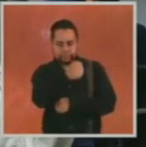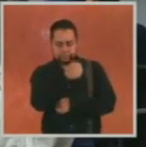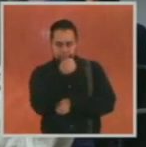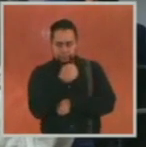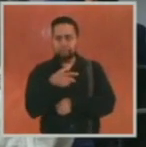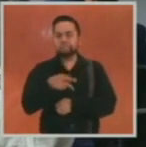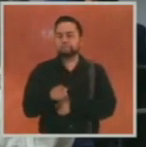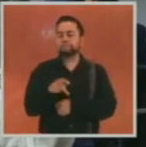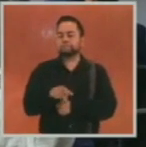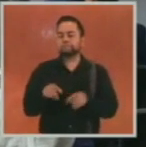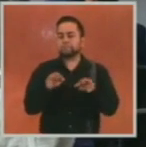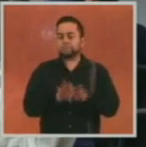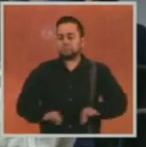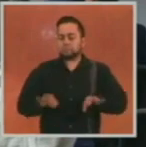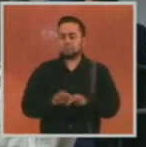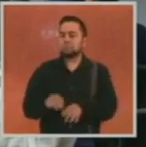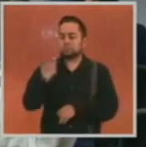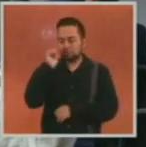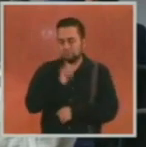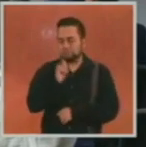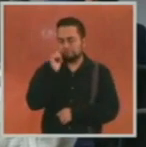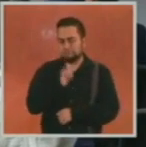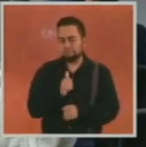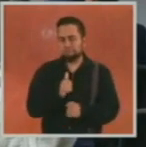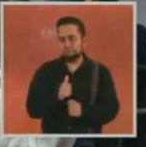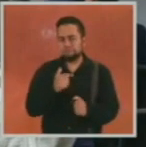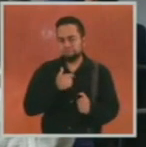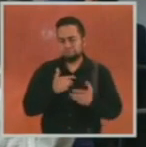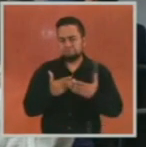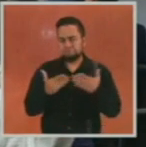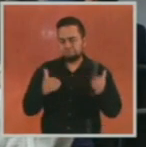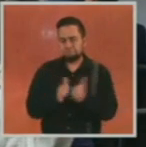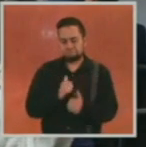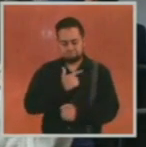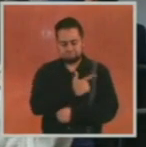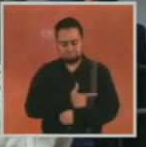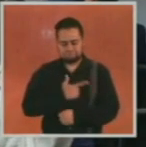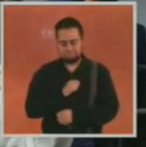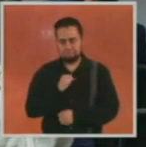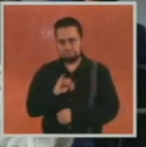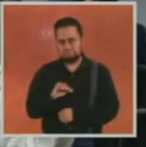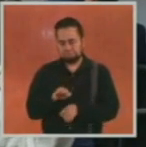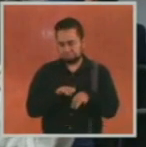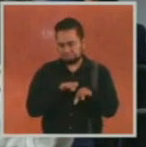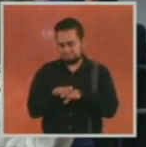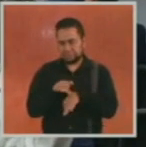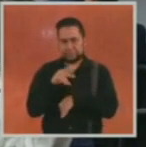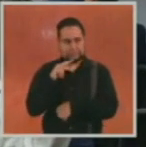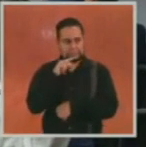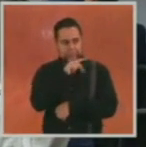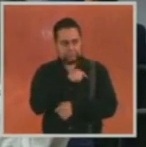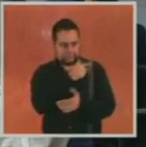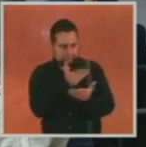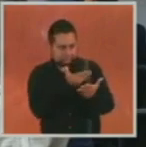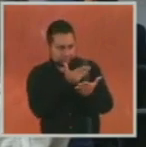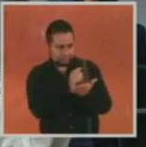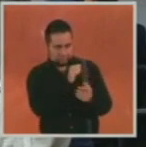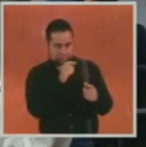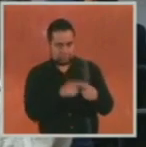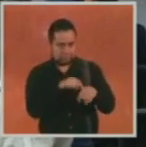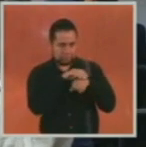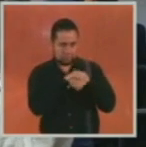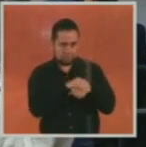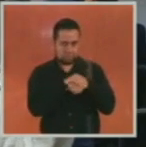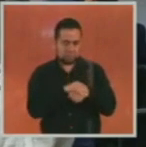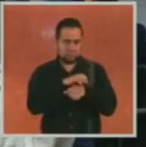es muy importante siempre y lo vamos a trabajar ya pronto le voy a pedir a mi amiga